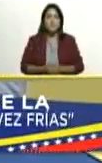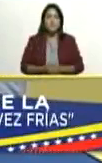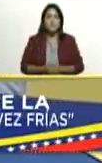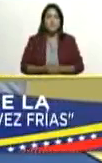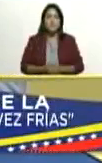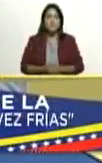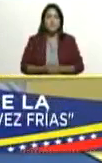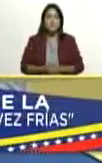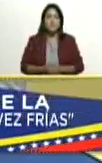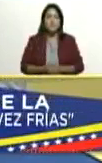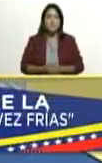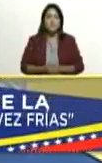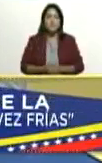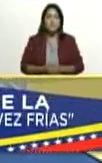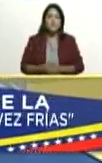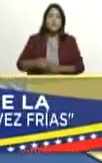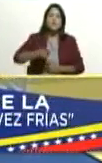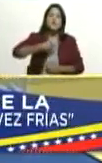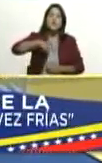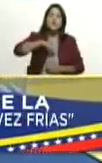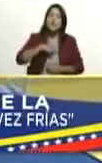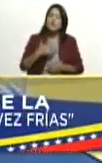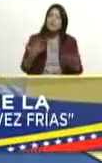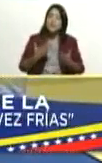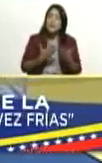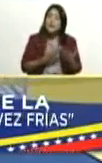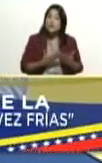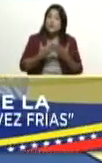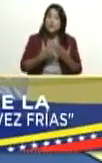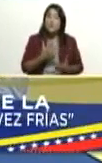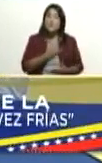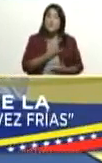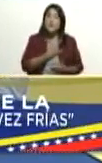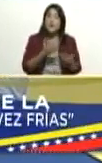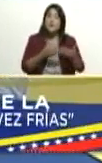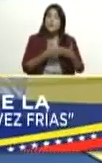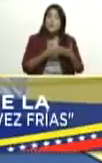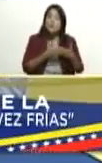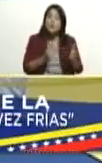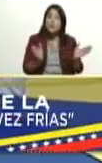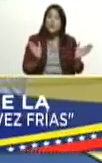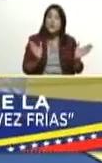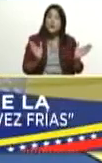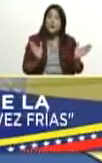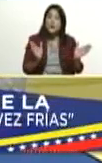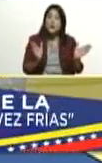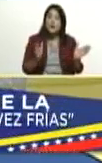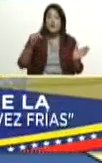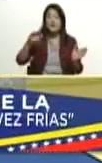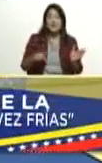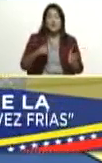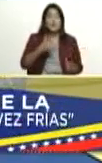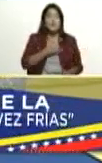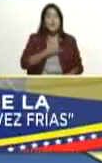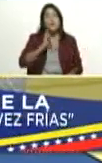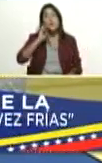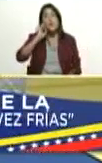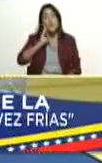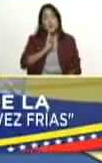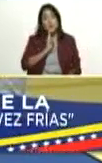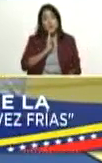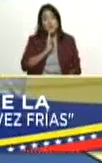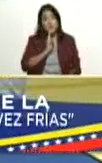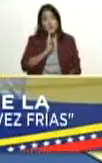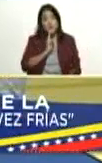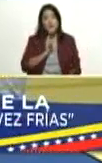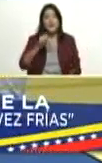Hemos sido formados en una universidad pública, una universidad bolivariana, nuestra ilustre